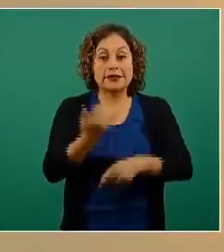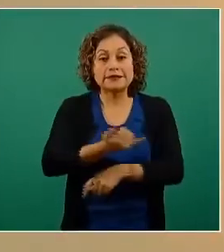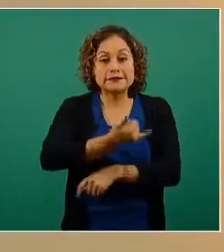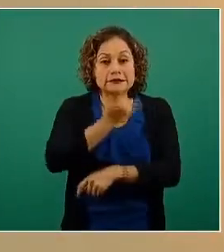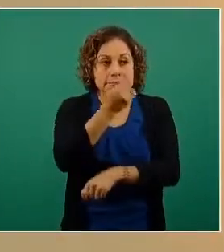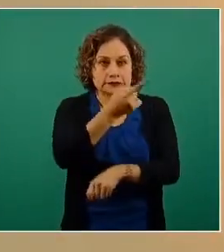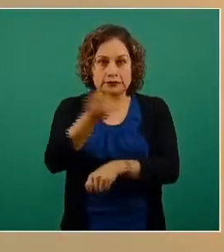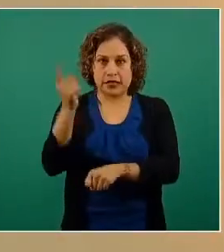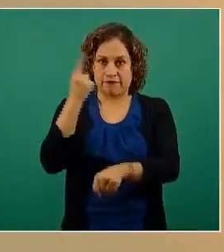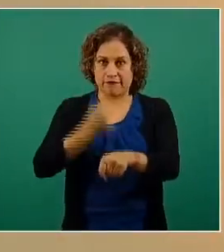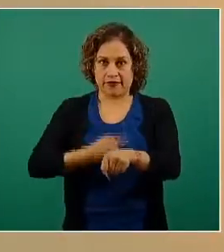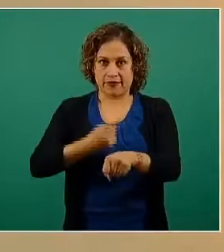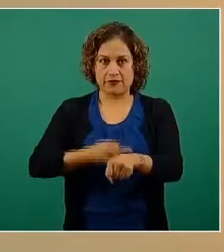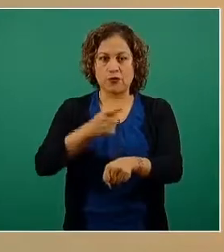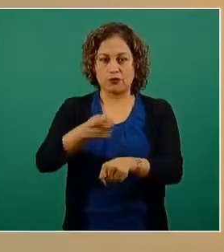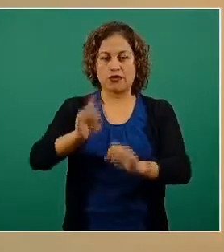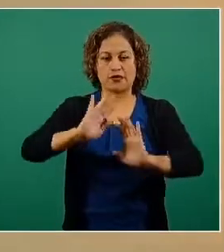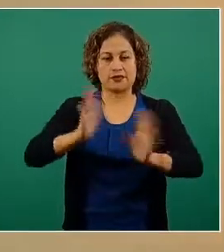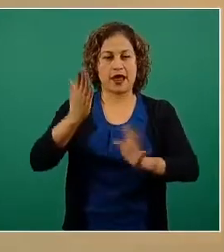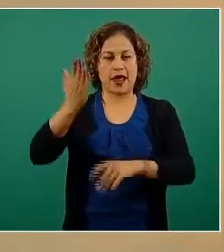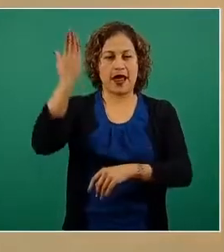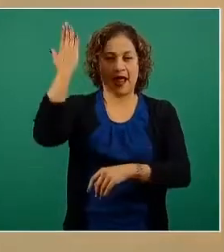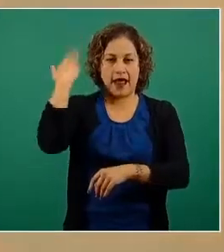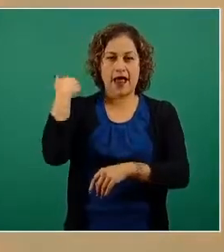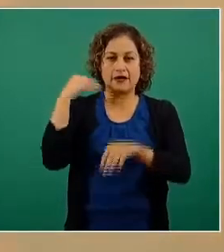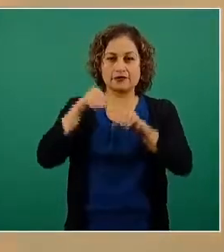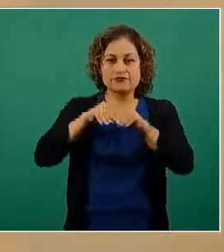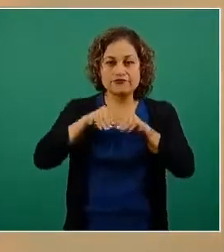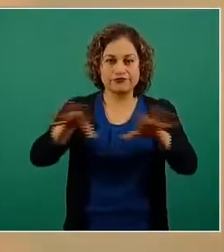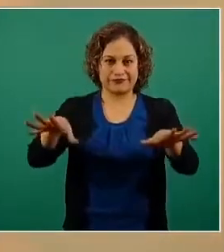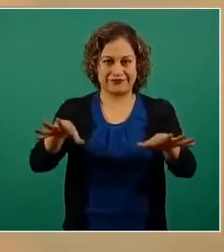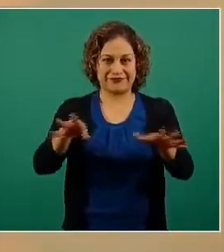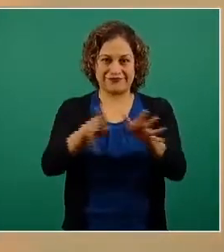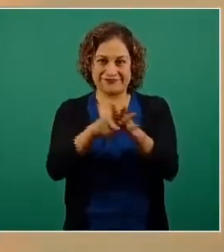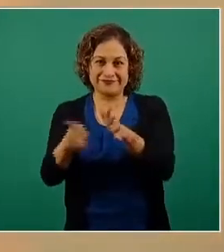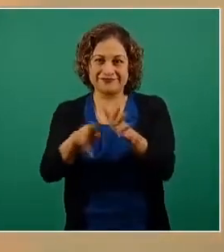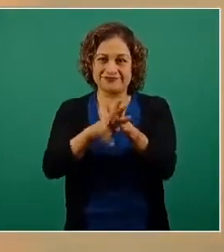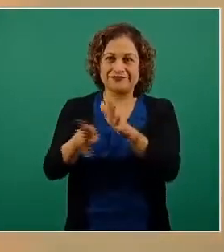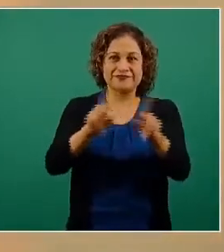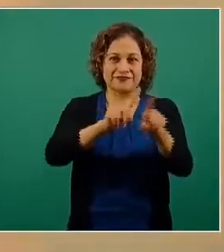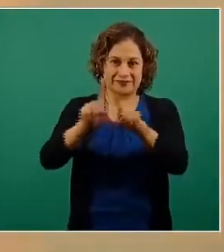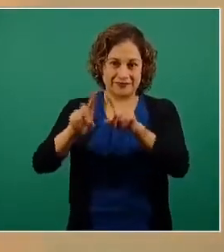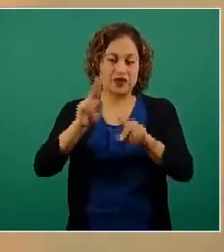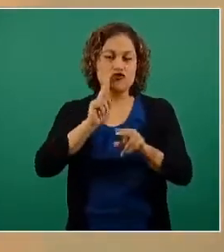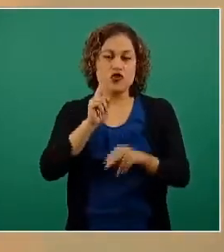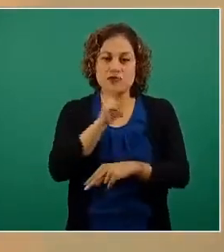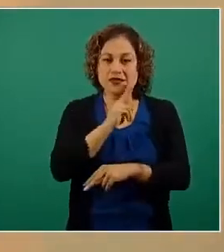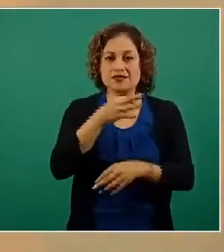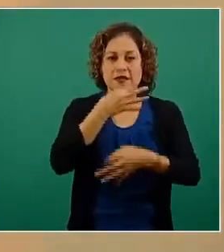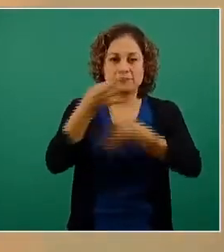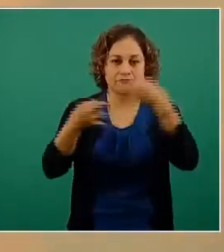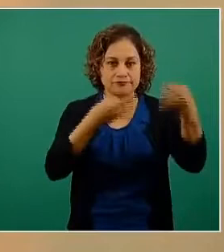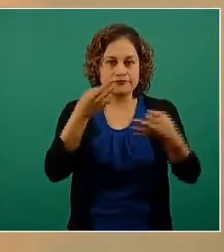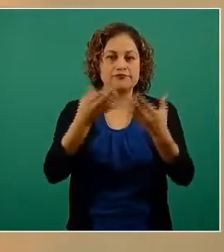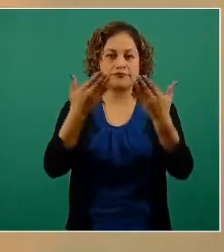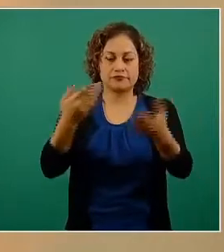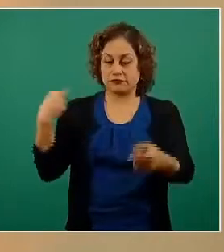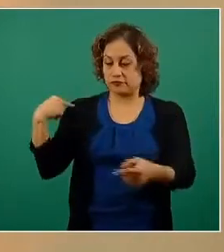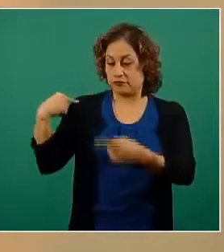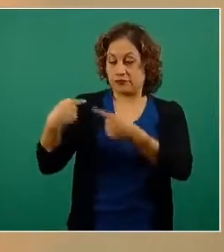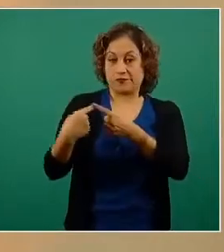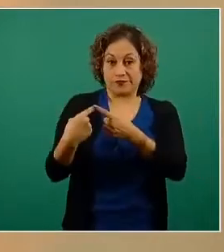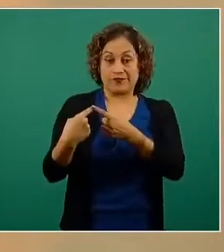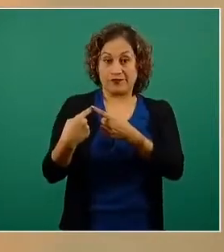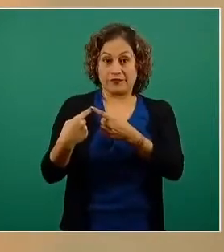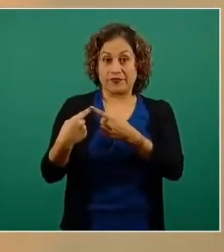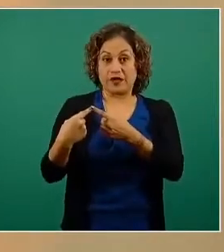ya previamente en algunas de sus notas, pues se venía dando a la alza, pero llevamos ya 2 semanas afortunadamente que